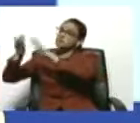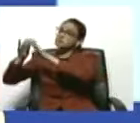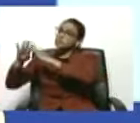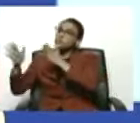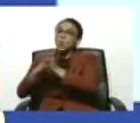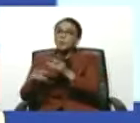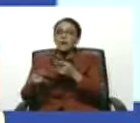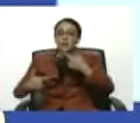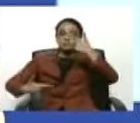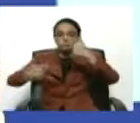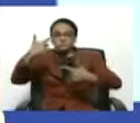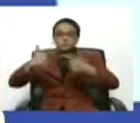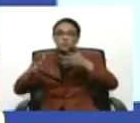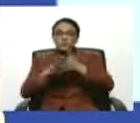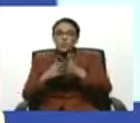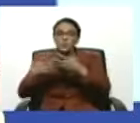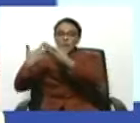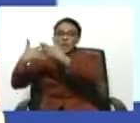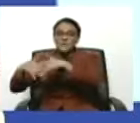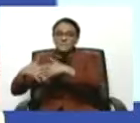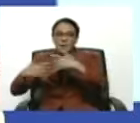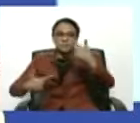la competencia de los grandes